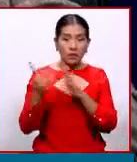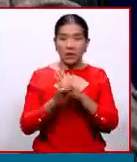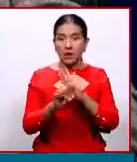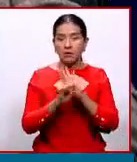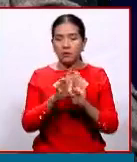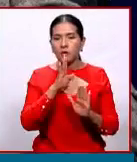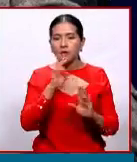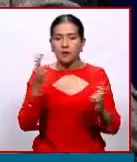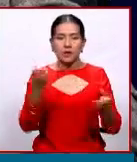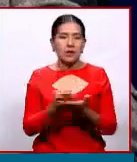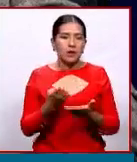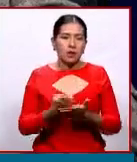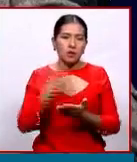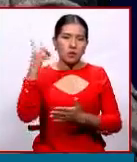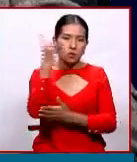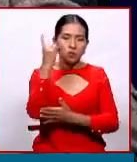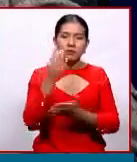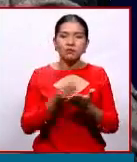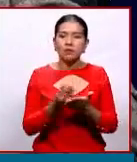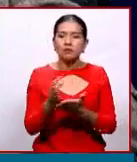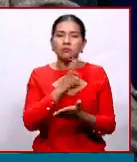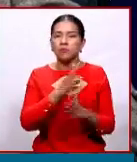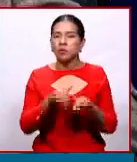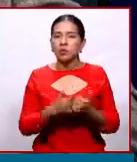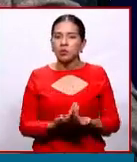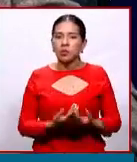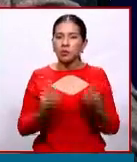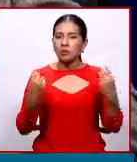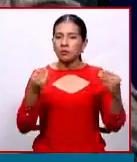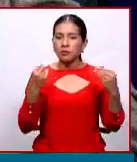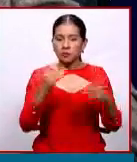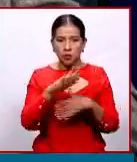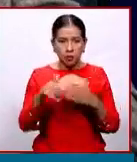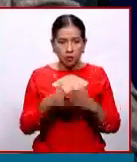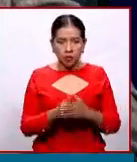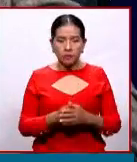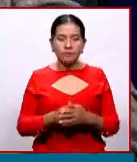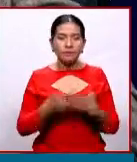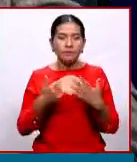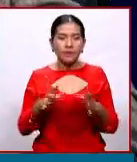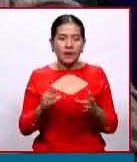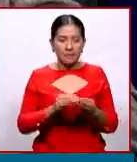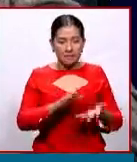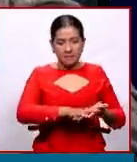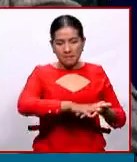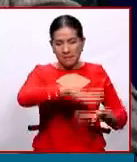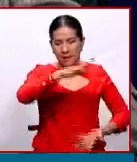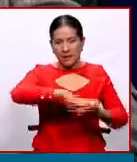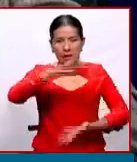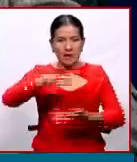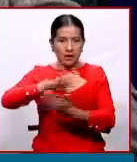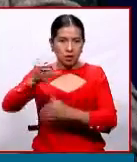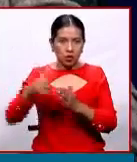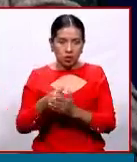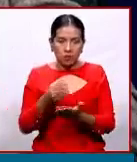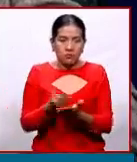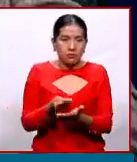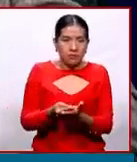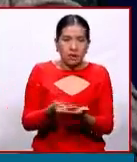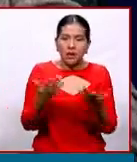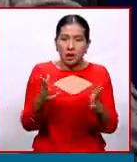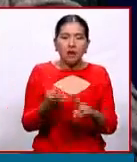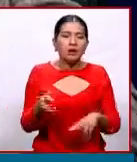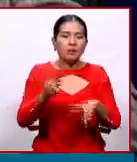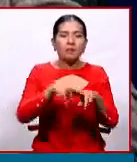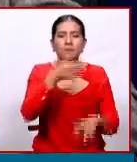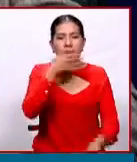economía boliviana, porque son los ingresos por la exportación, de que los volúmenes y los precios se han mejorado